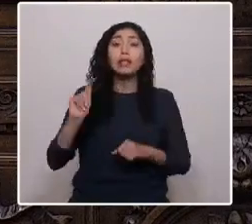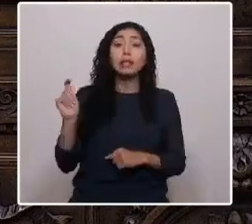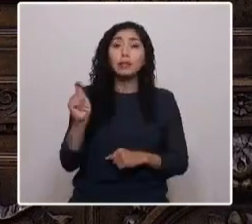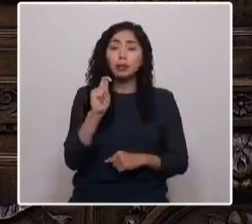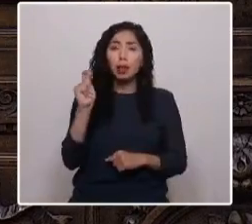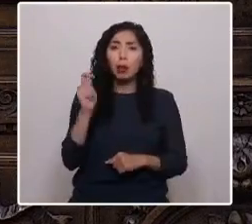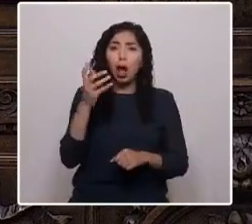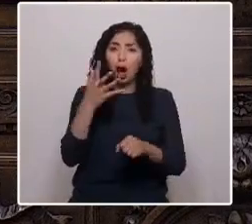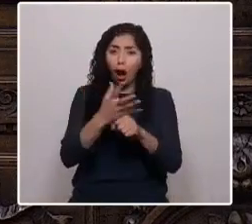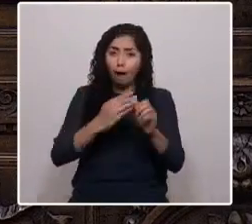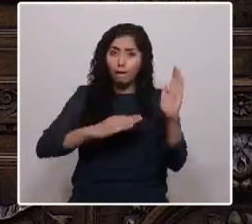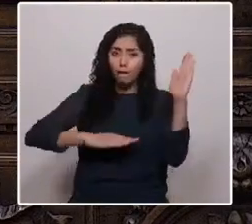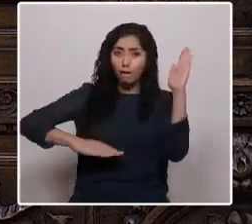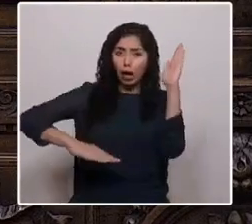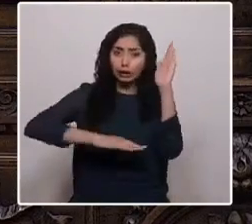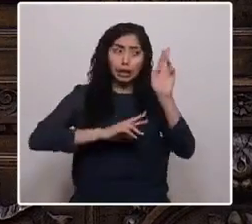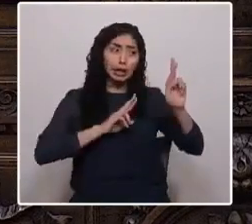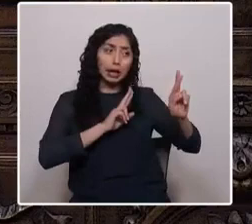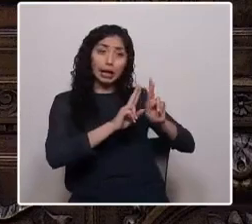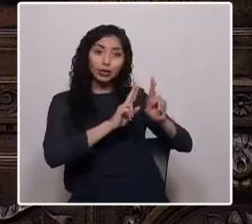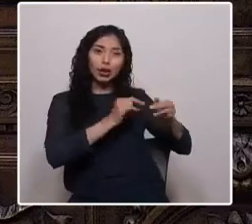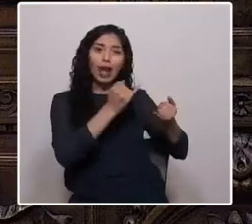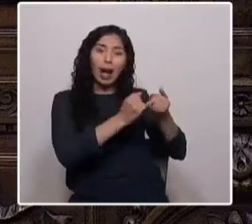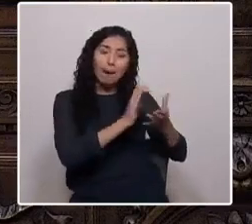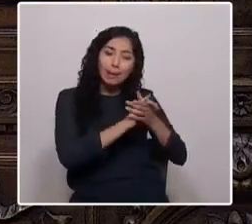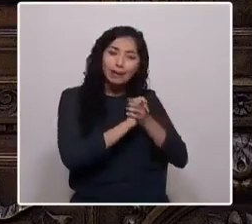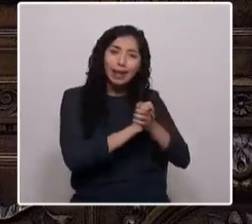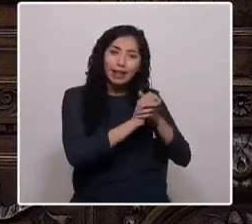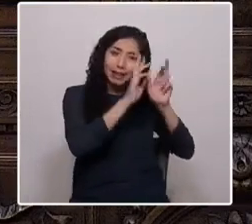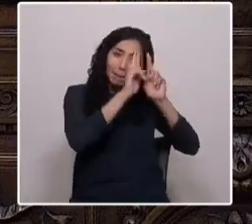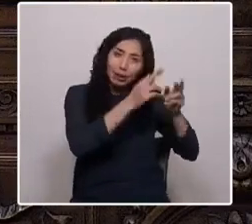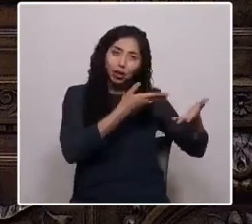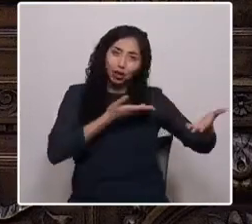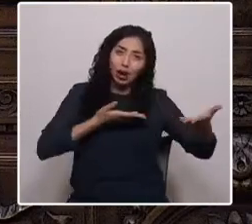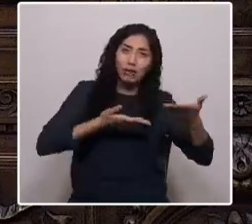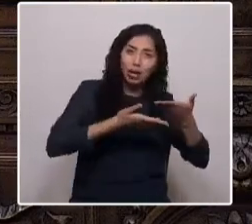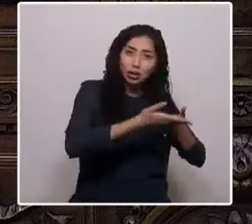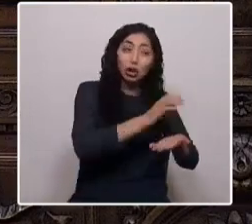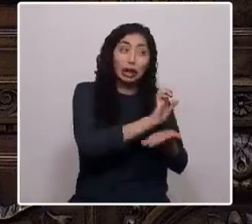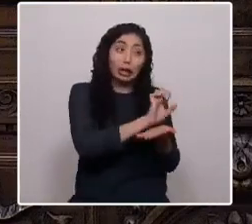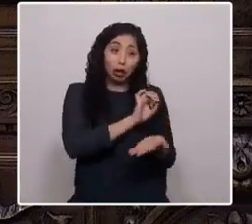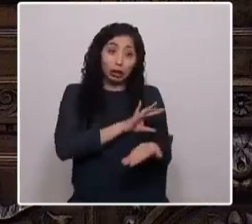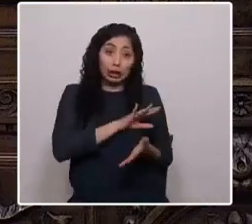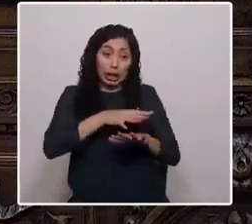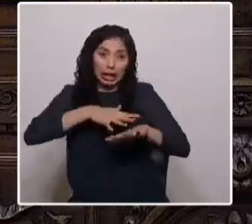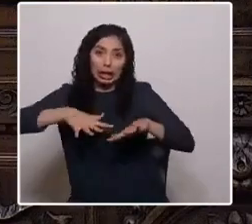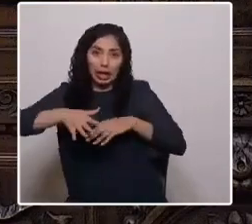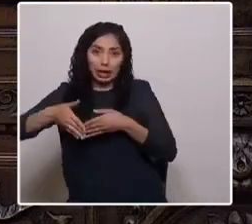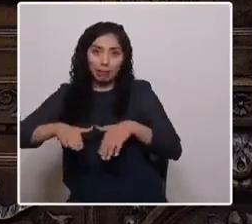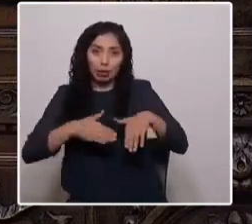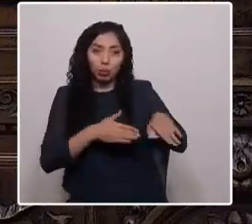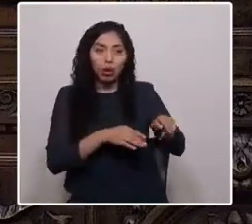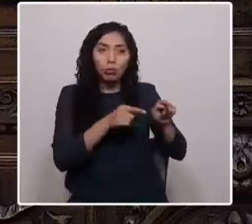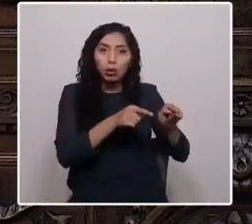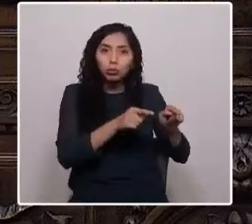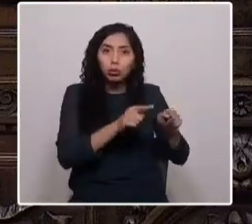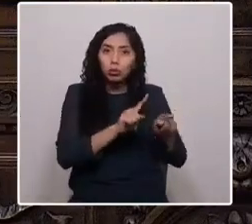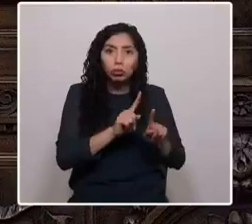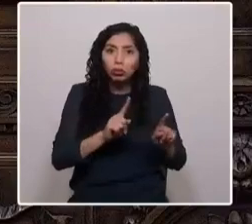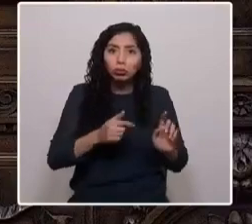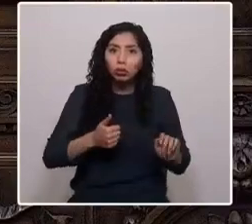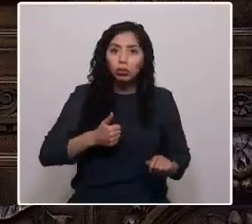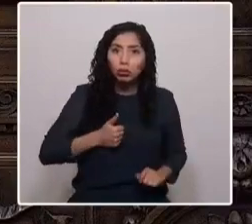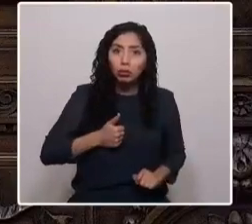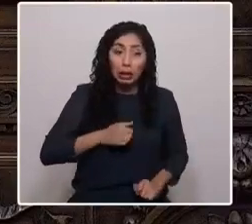de una relación recíproca de amistad respeto y colaboración sin embargo nada de ello ocurrió incumpliendo